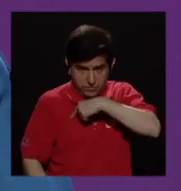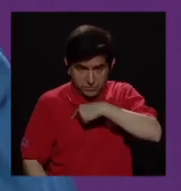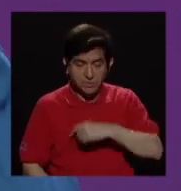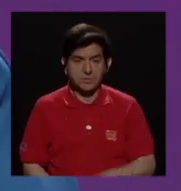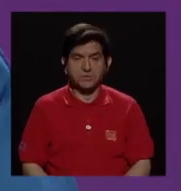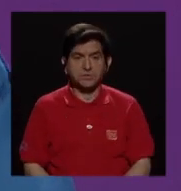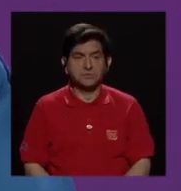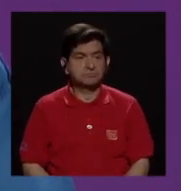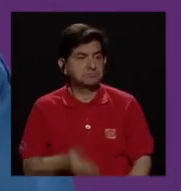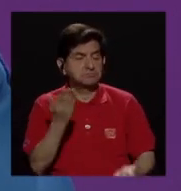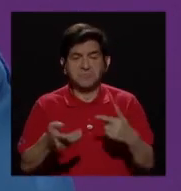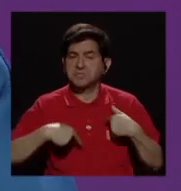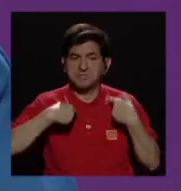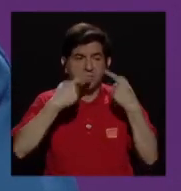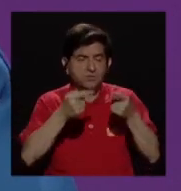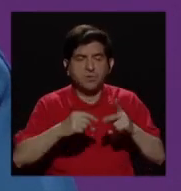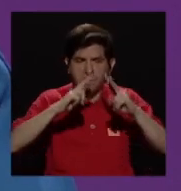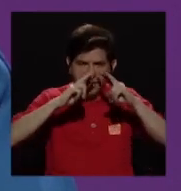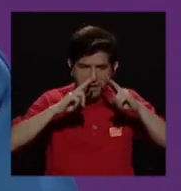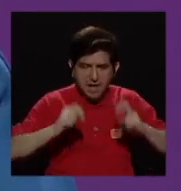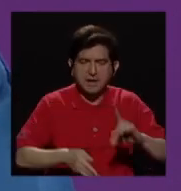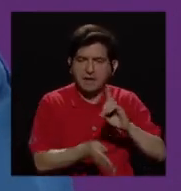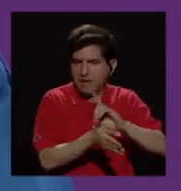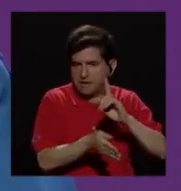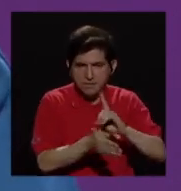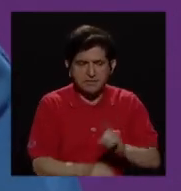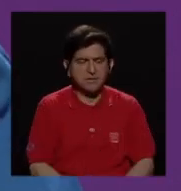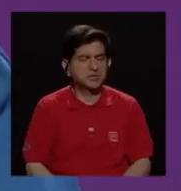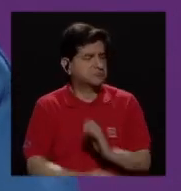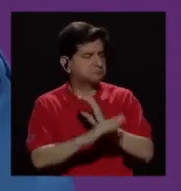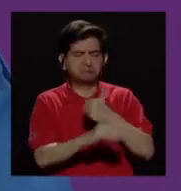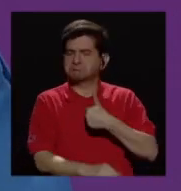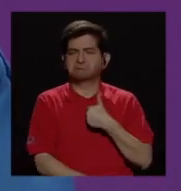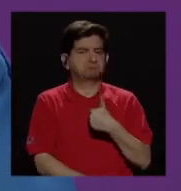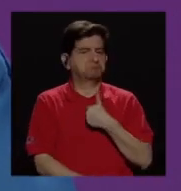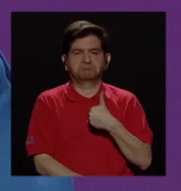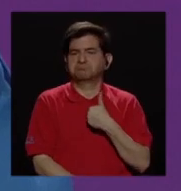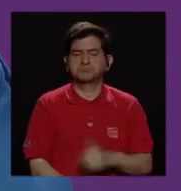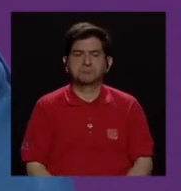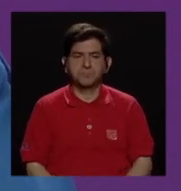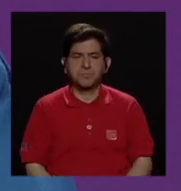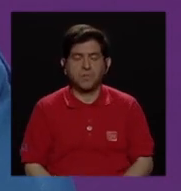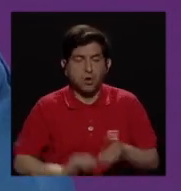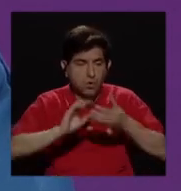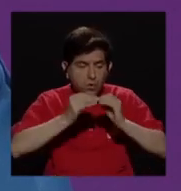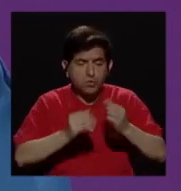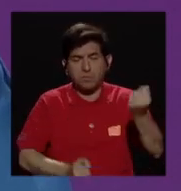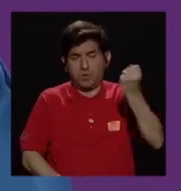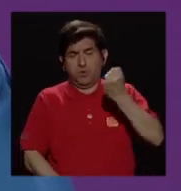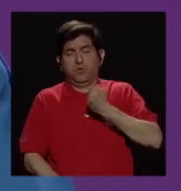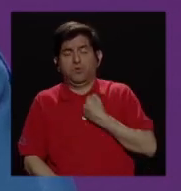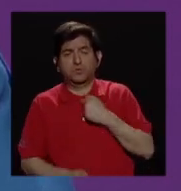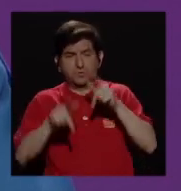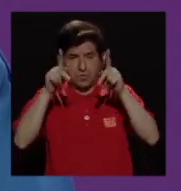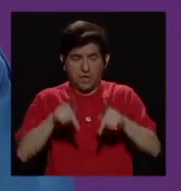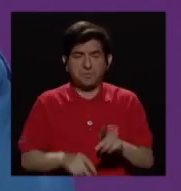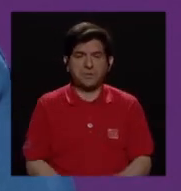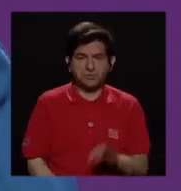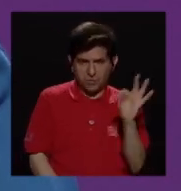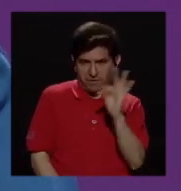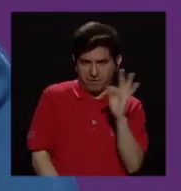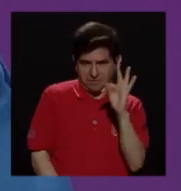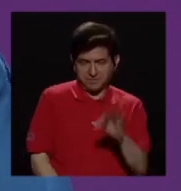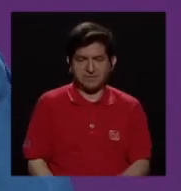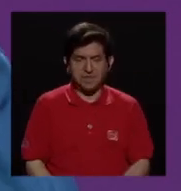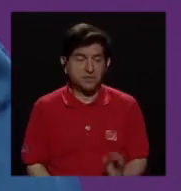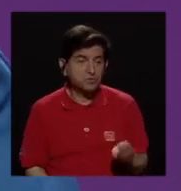van a chequeos médicos, no se cuidan. Los índices de suicidio, por ejemplo, en personas trans,